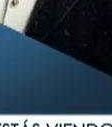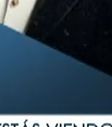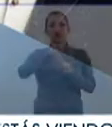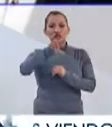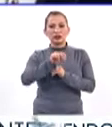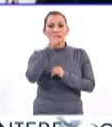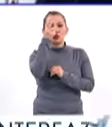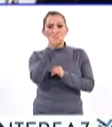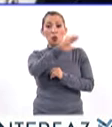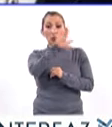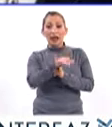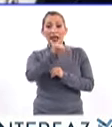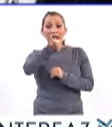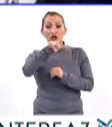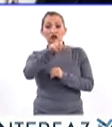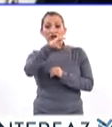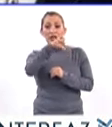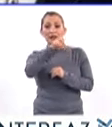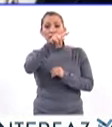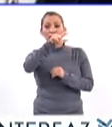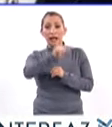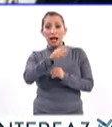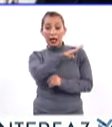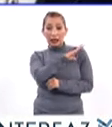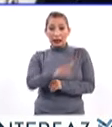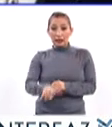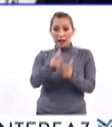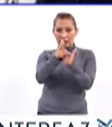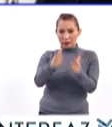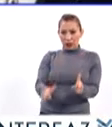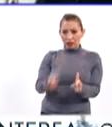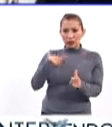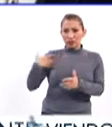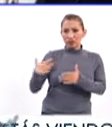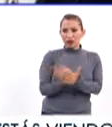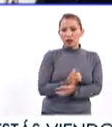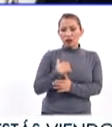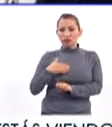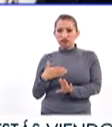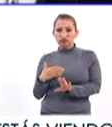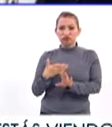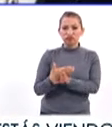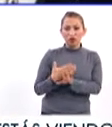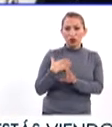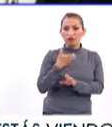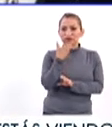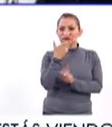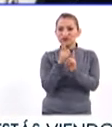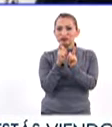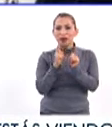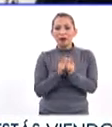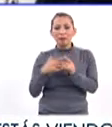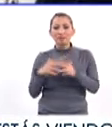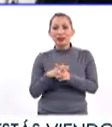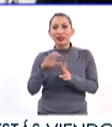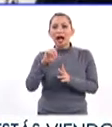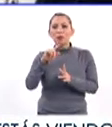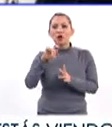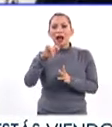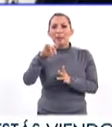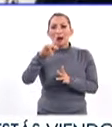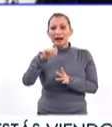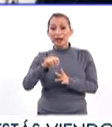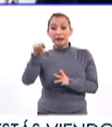En 1881 muere Jesús González Ortega, general liberal que triunfó sobre las fuerzas conservadoras en la batalla